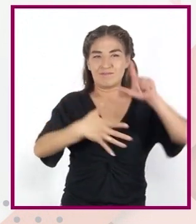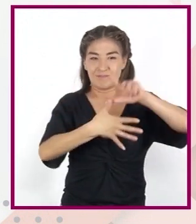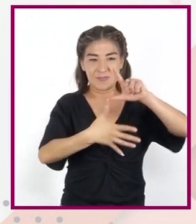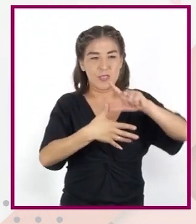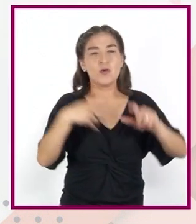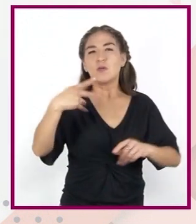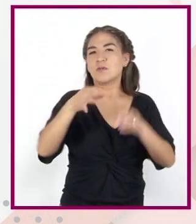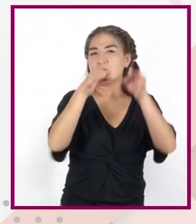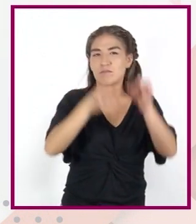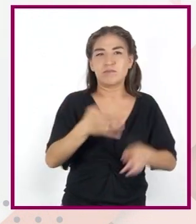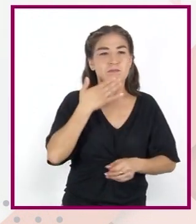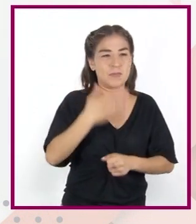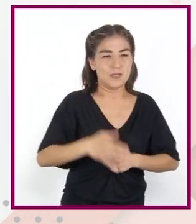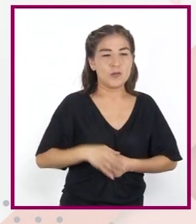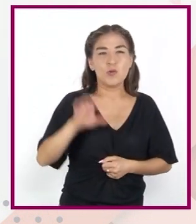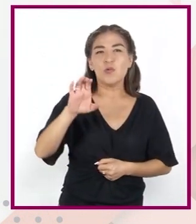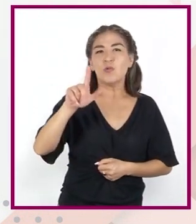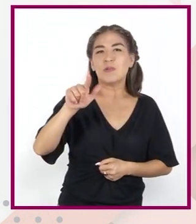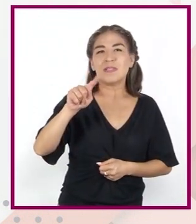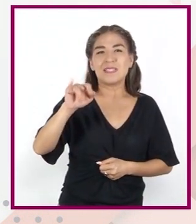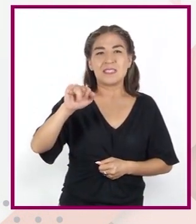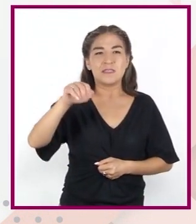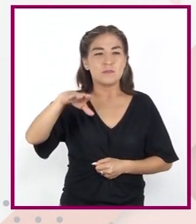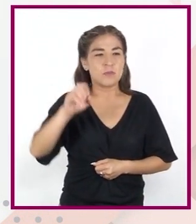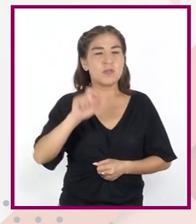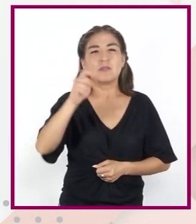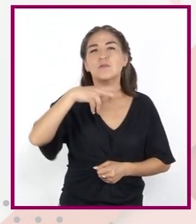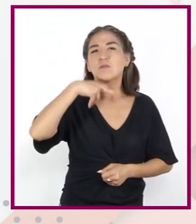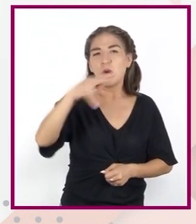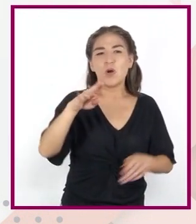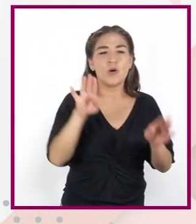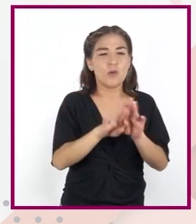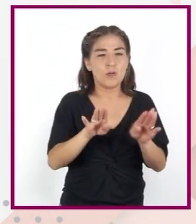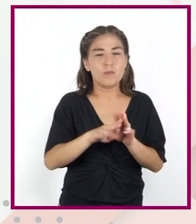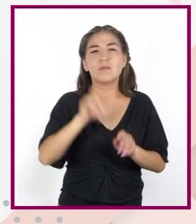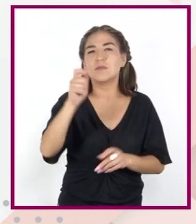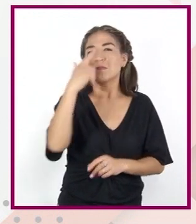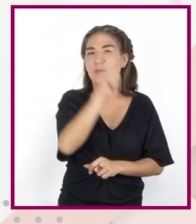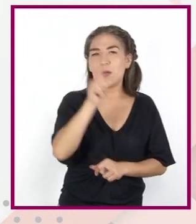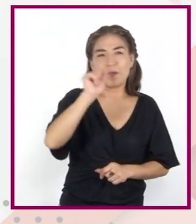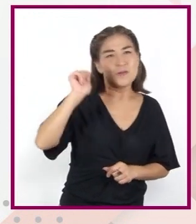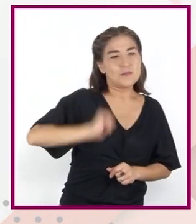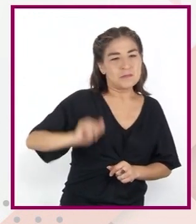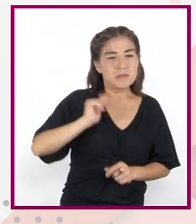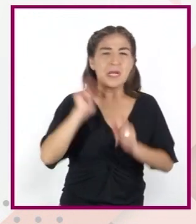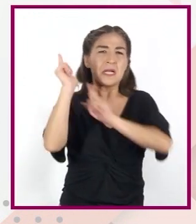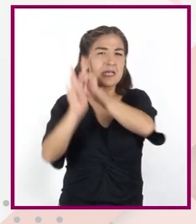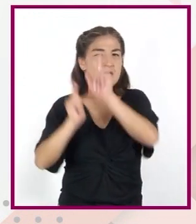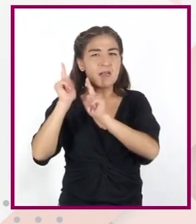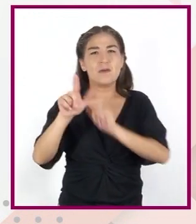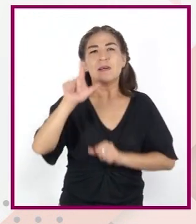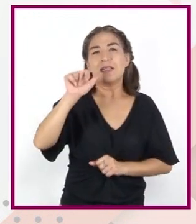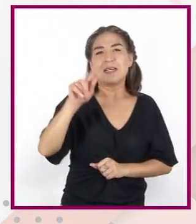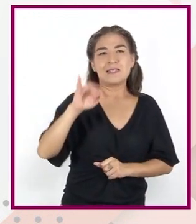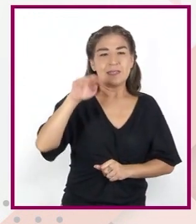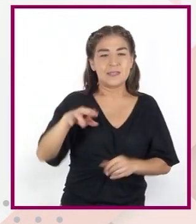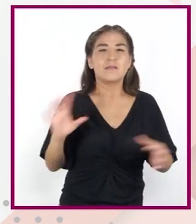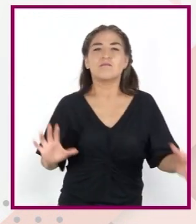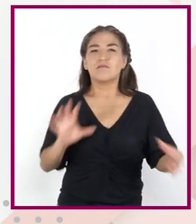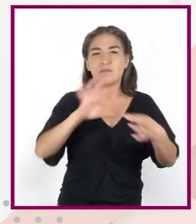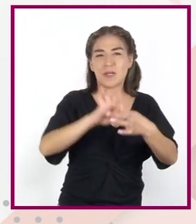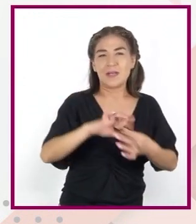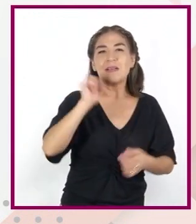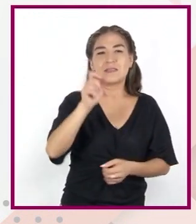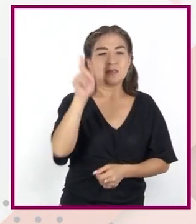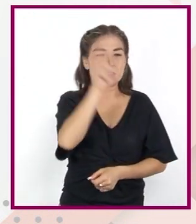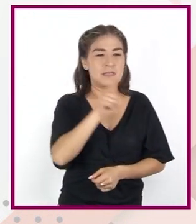original. Cultismo: vocablo procedente de una lengua clásica, griego o latín, que se incorpora en una